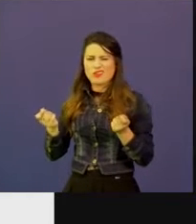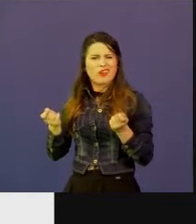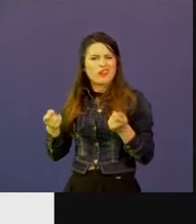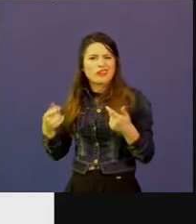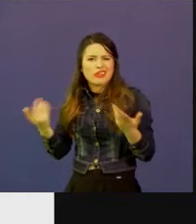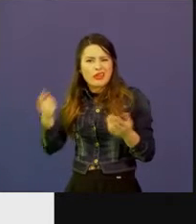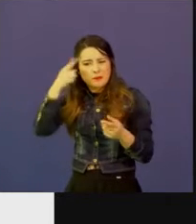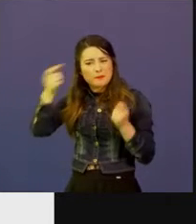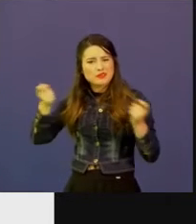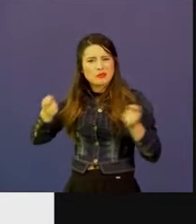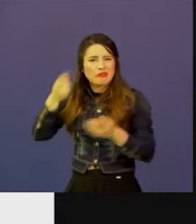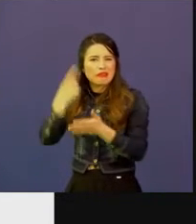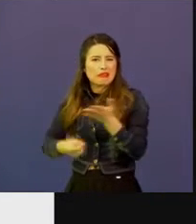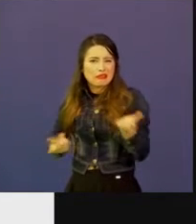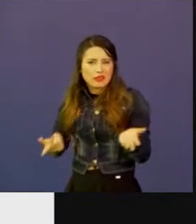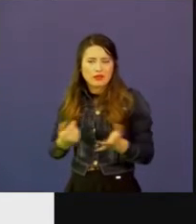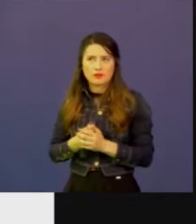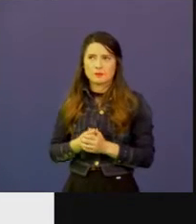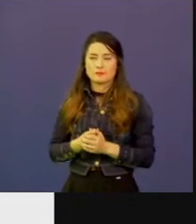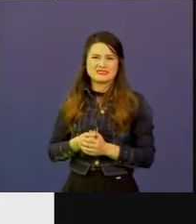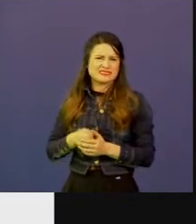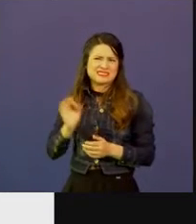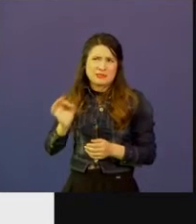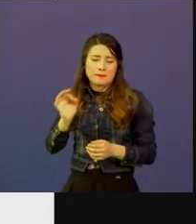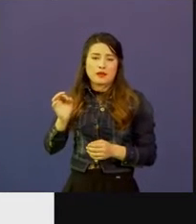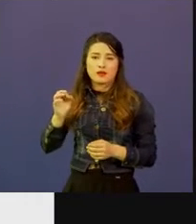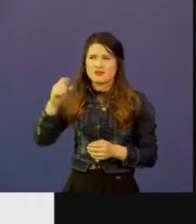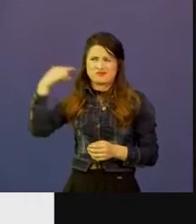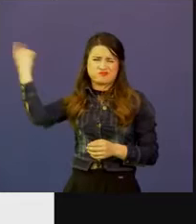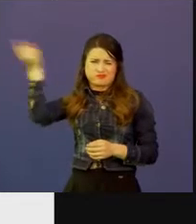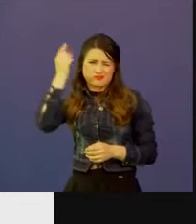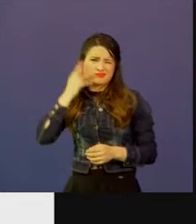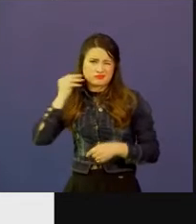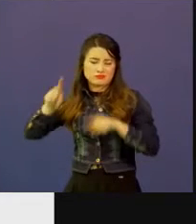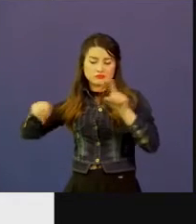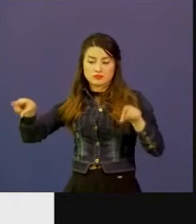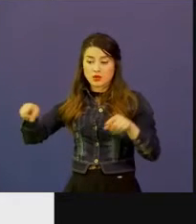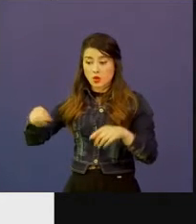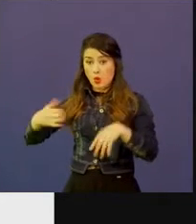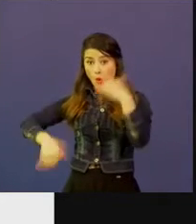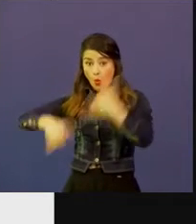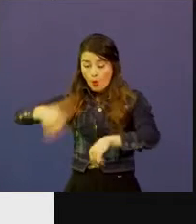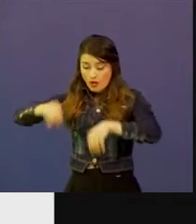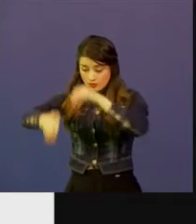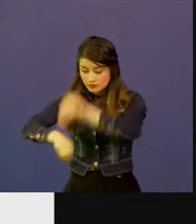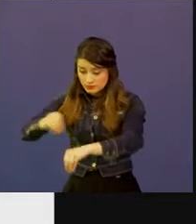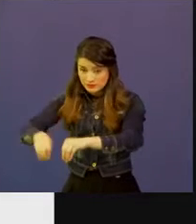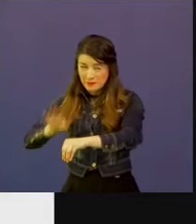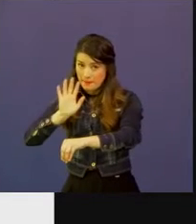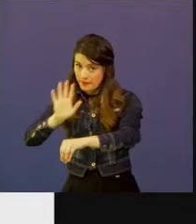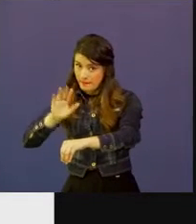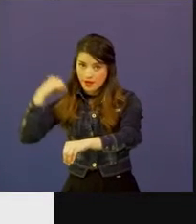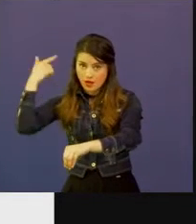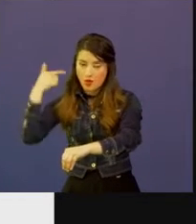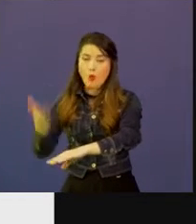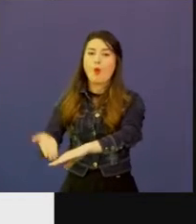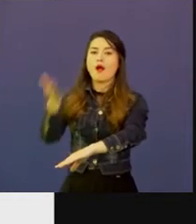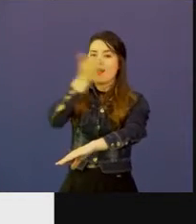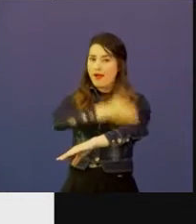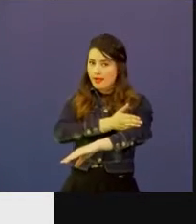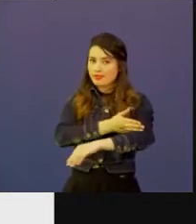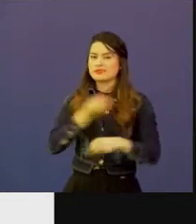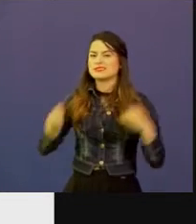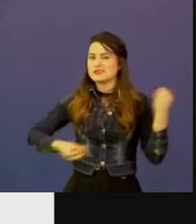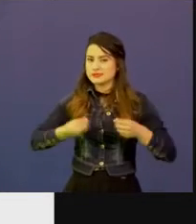importantes. De hecho, cuando uno desarrolla o cuando uno diseña juegos, hay muchos aspectos que hay que considerar. ¿Qué consideramos nosotros acá? Inicialmente,